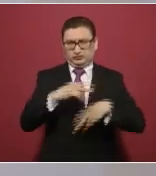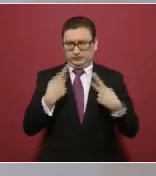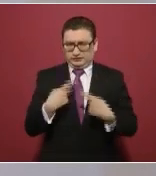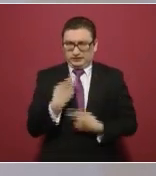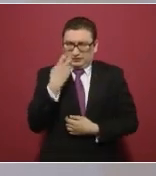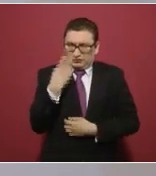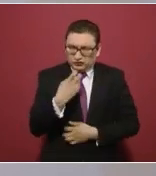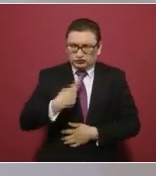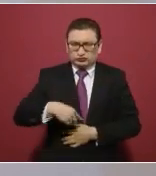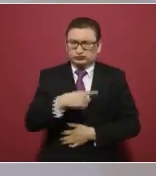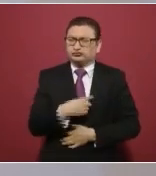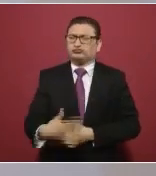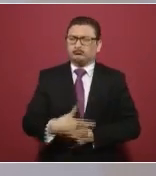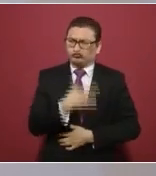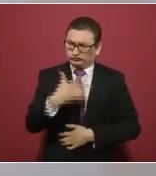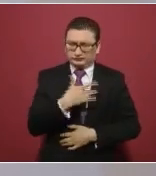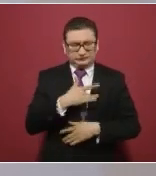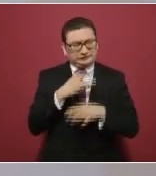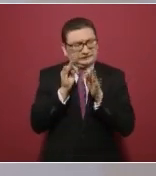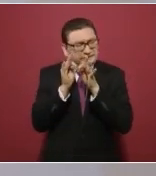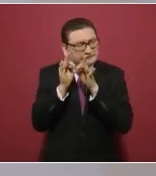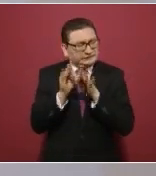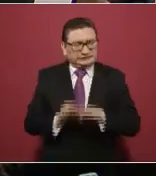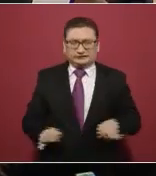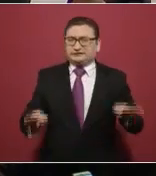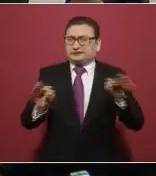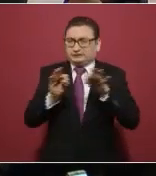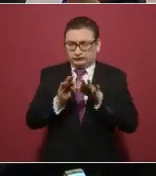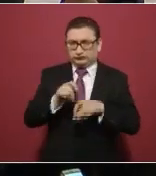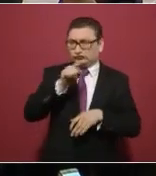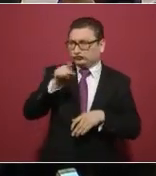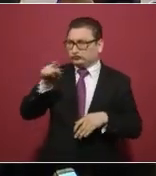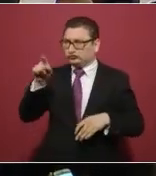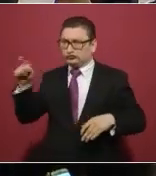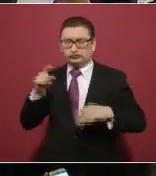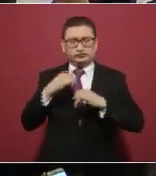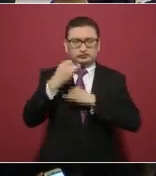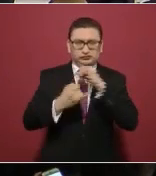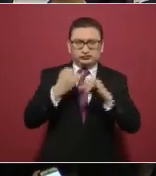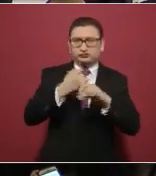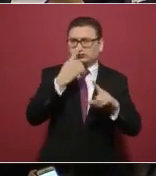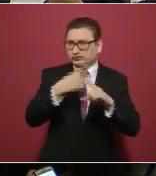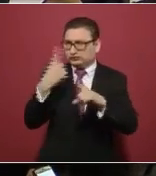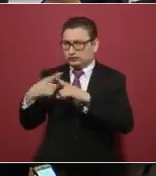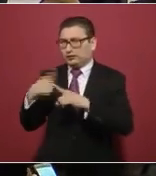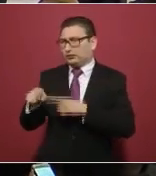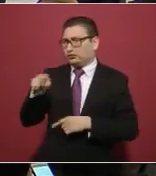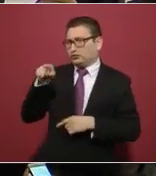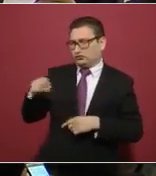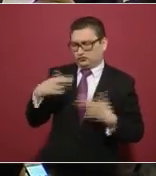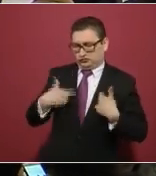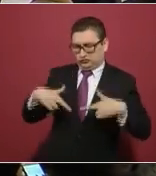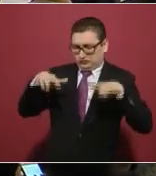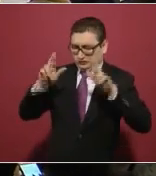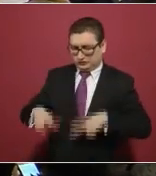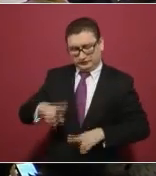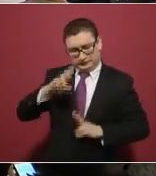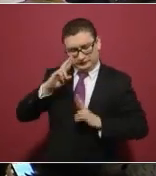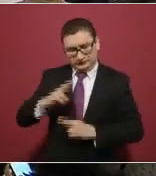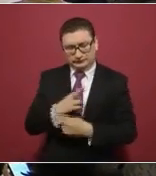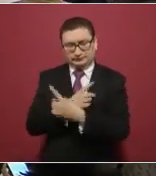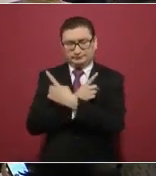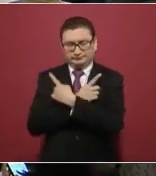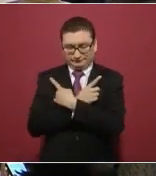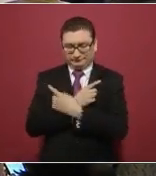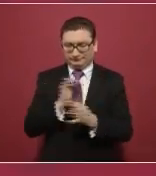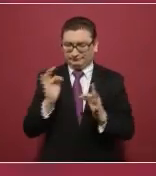es indispensable la colaboración de organismos multilaterales como el que usted dignamente